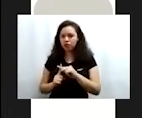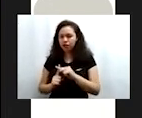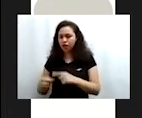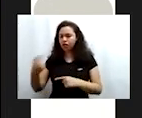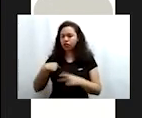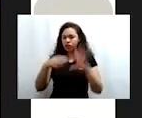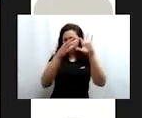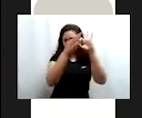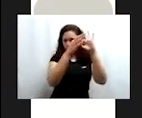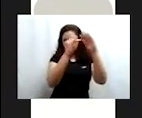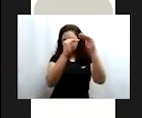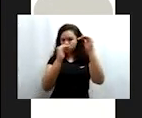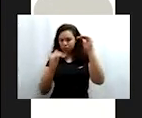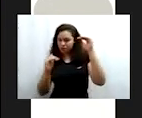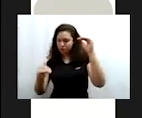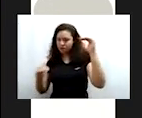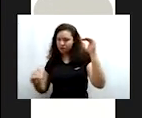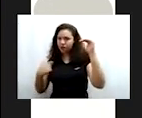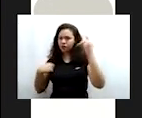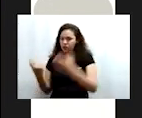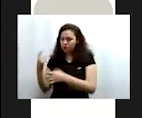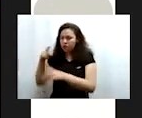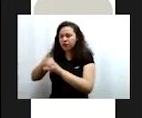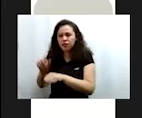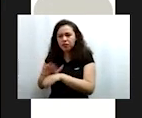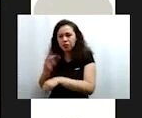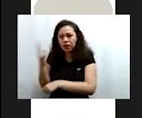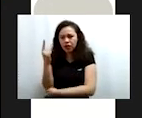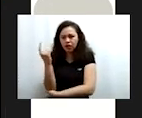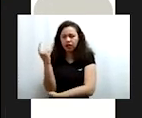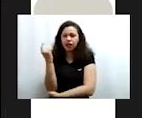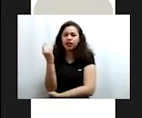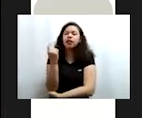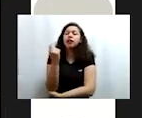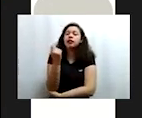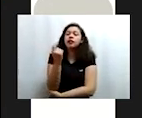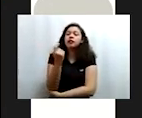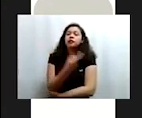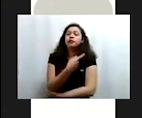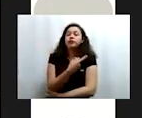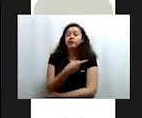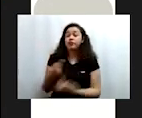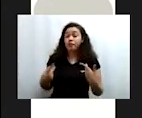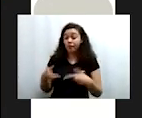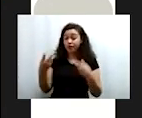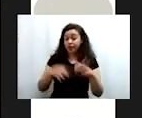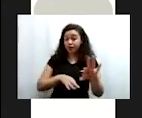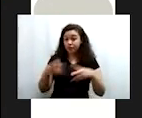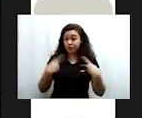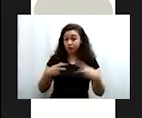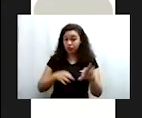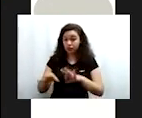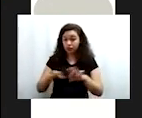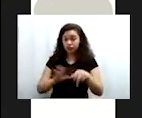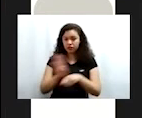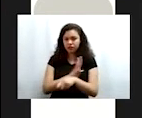cadena de valor, ¿verdad? El trabajador, uno de los beneficios que adquiere es que tiene